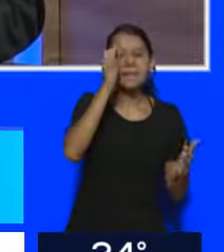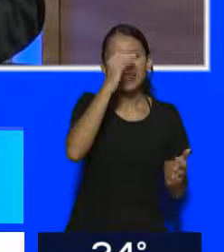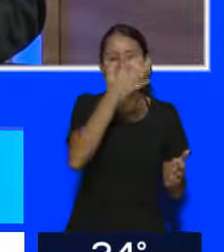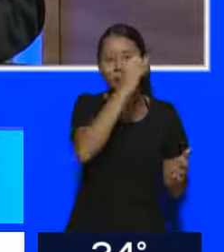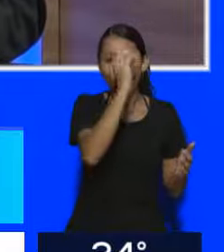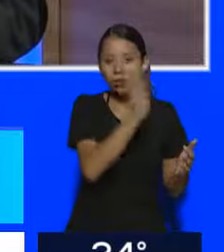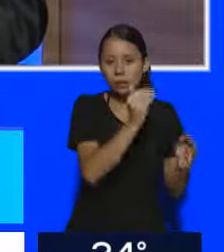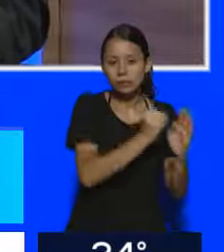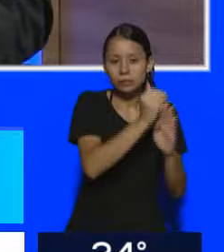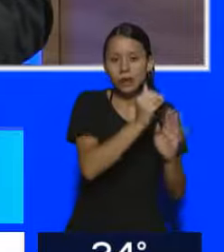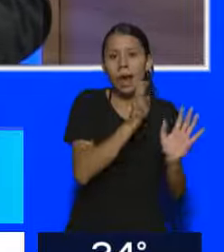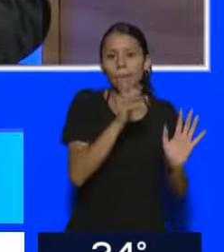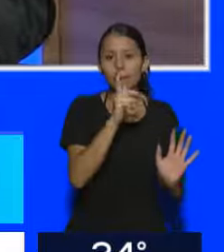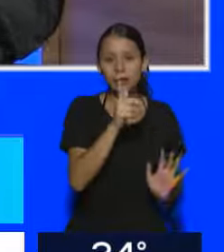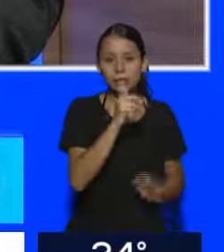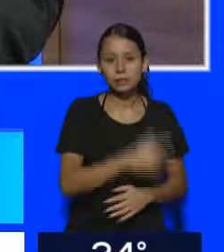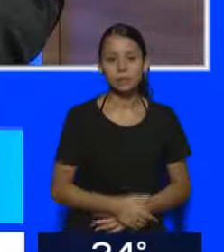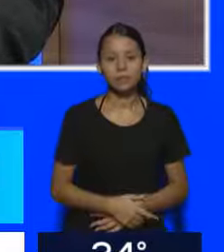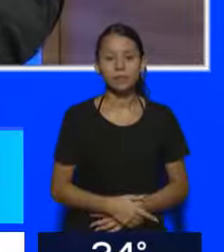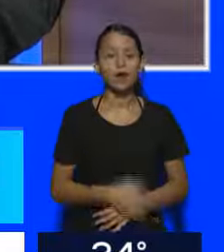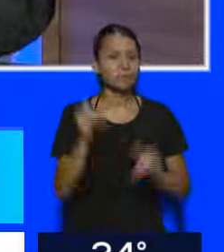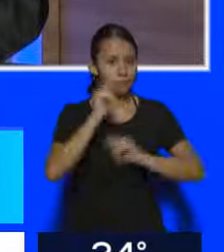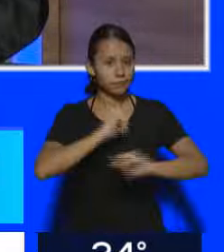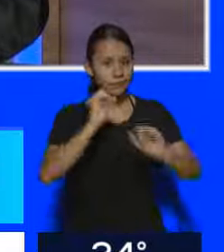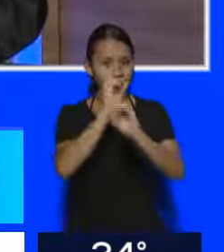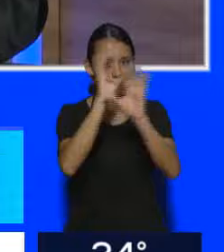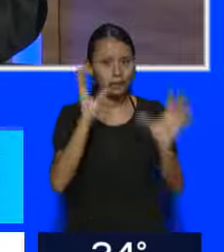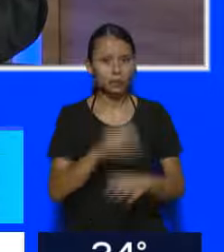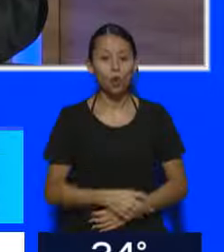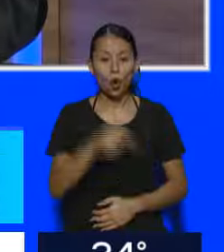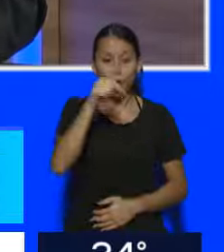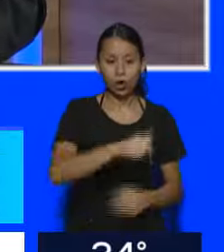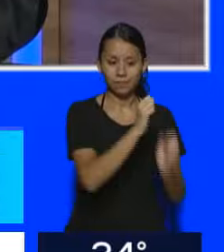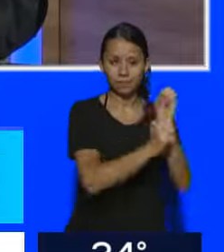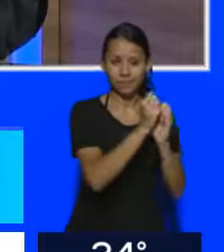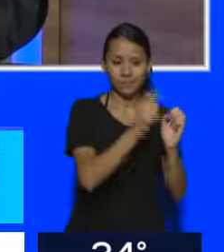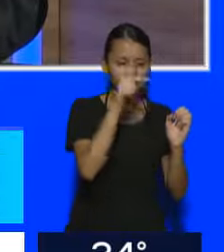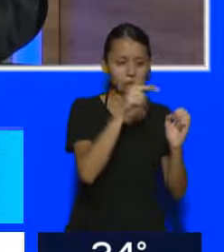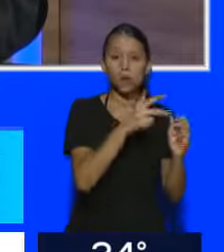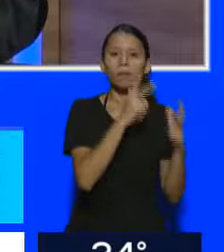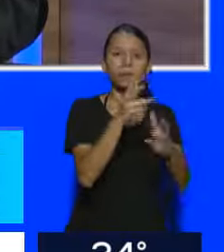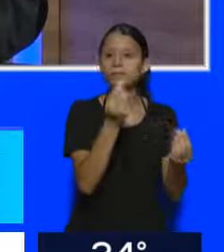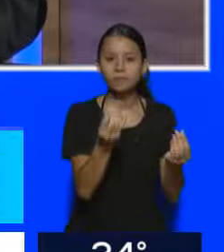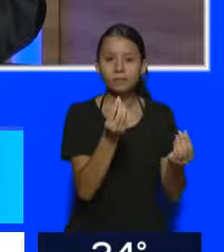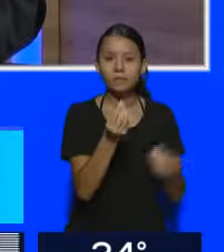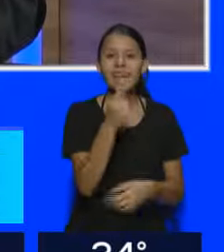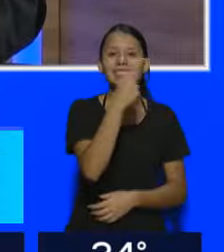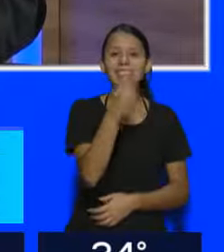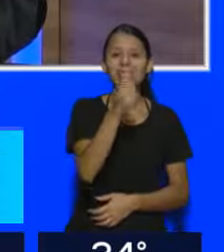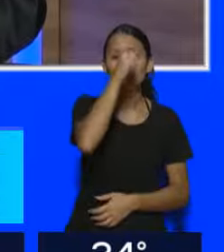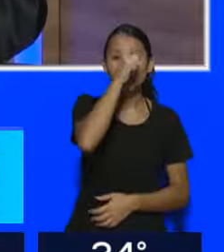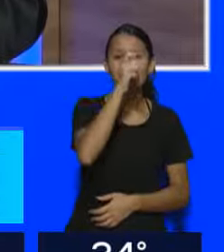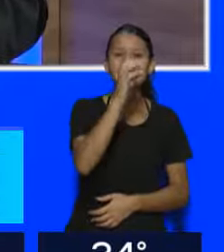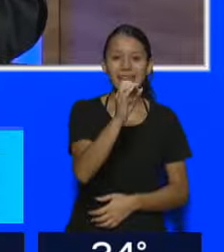idea, lo que hoy se está ofreciendo desde la industria, de acuerdo a lo que han marcado los productores, es 160 pesos por